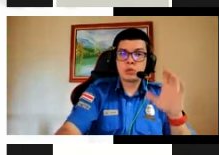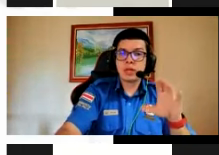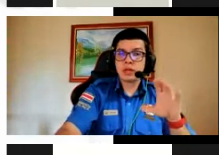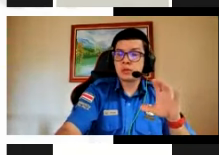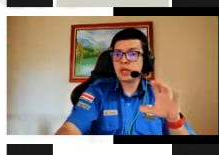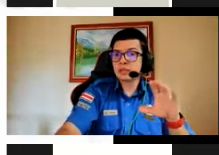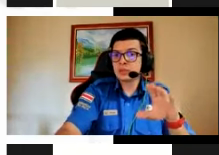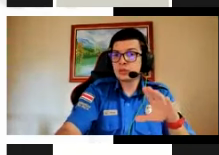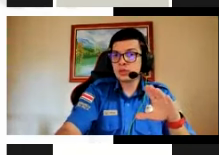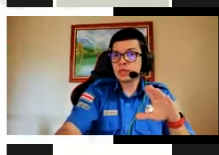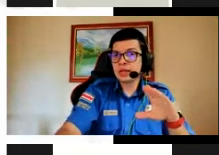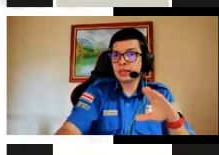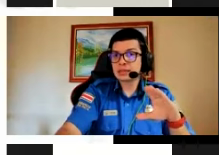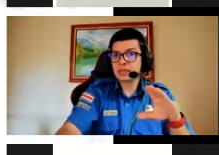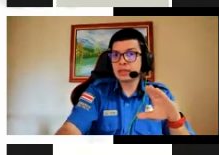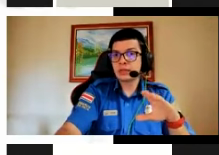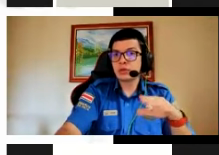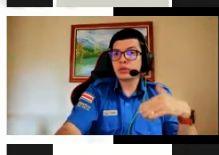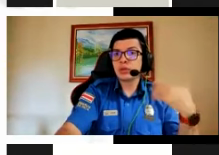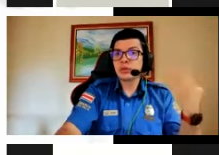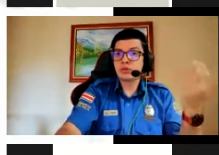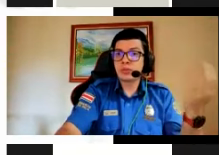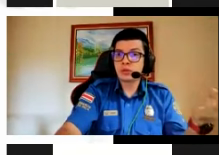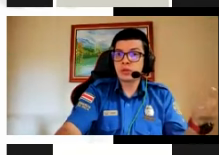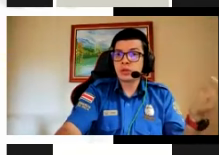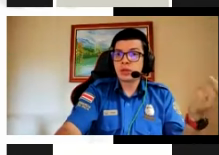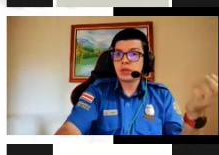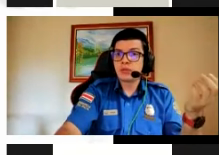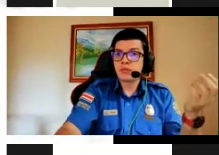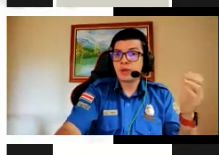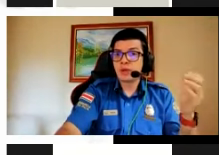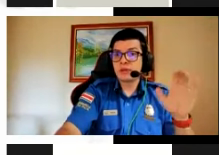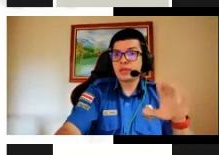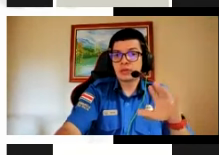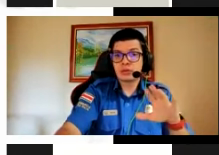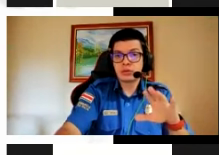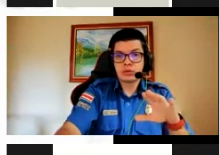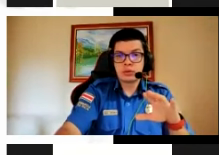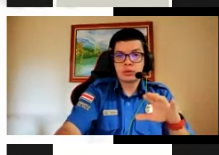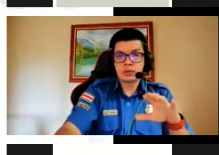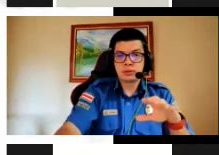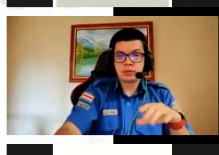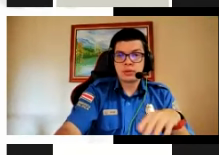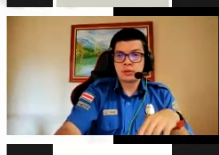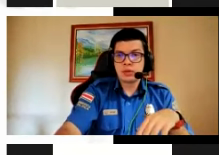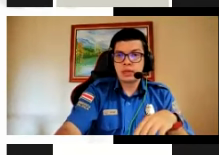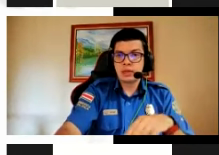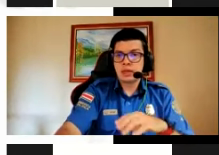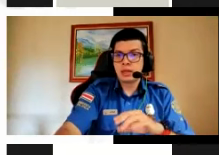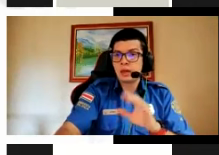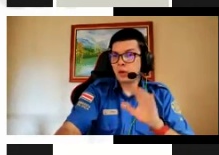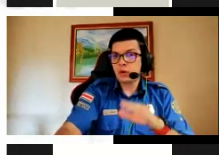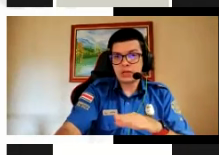Hubo una explosión de gas donde un adulto mayor fue afectado.